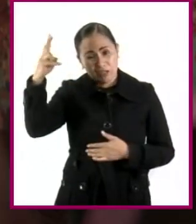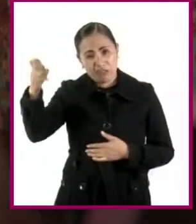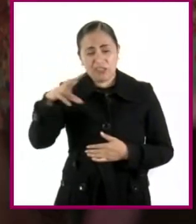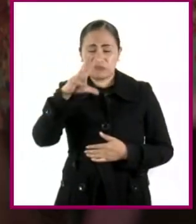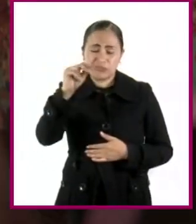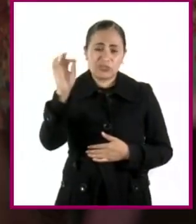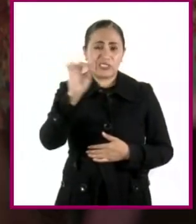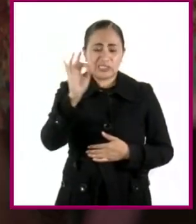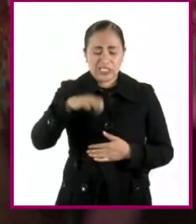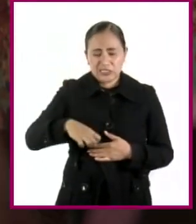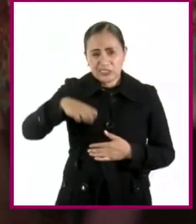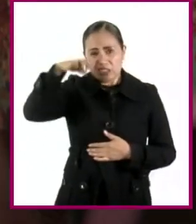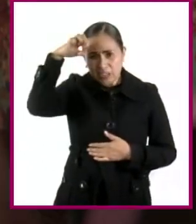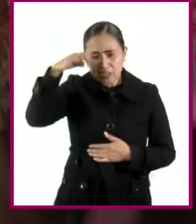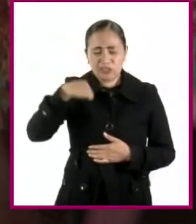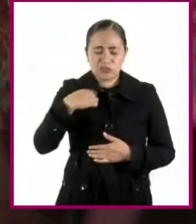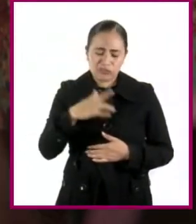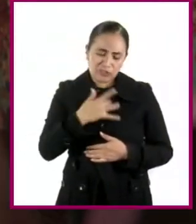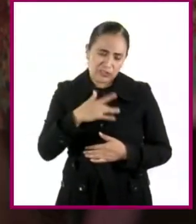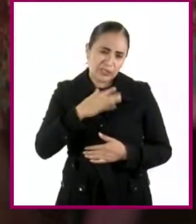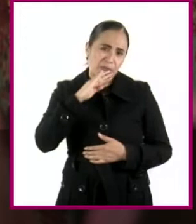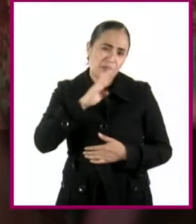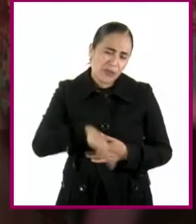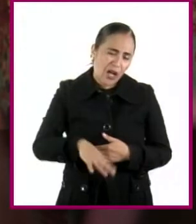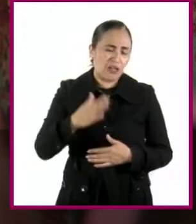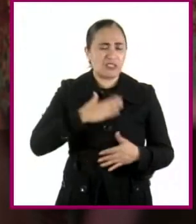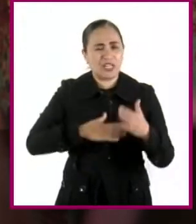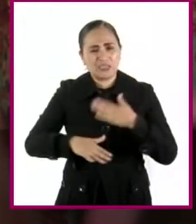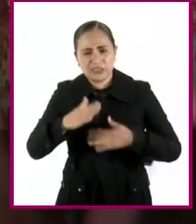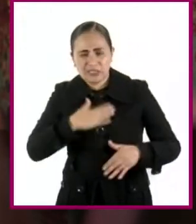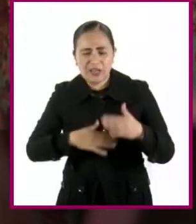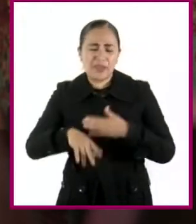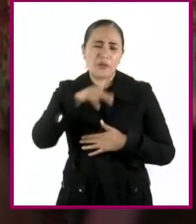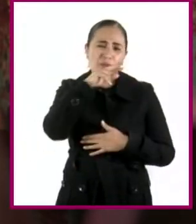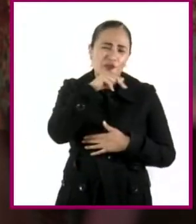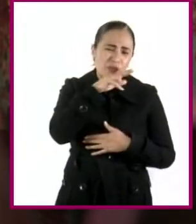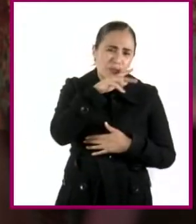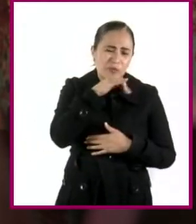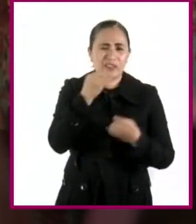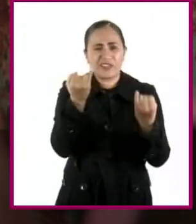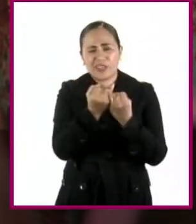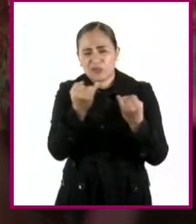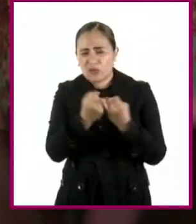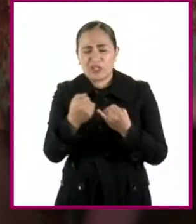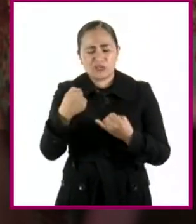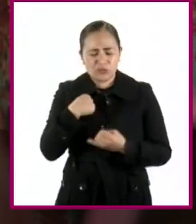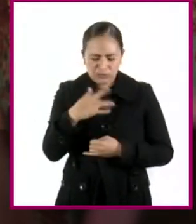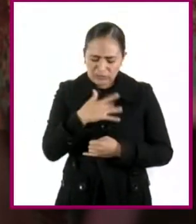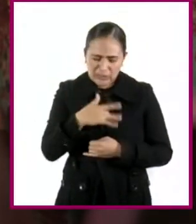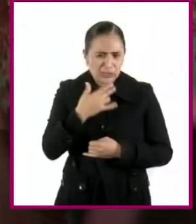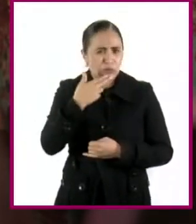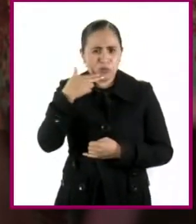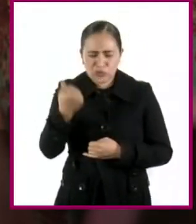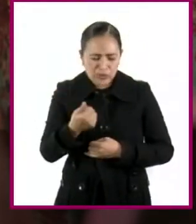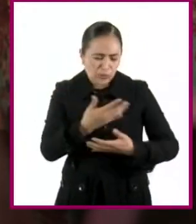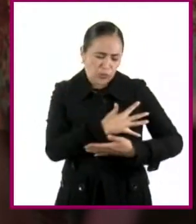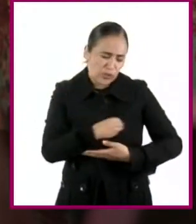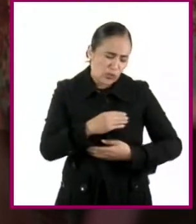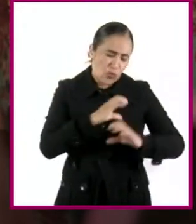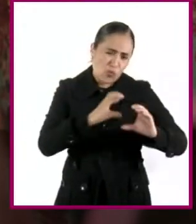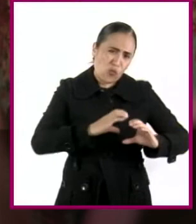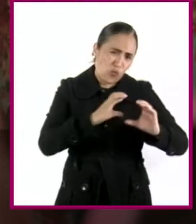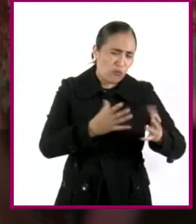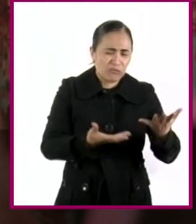de factor que me ha hecho sentir muy mal. Me siento agotada, preocupada e incluso inútil como mamá. Tengo familiares